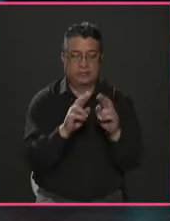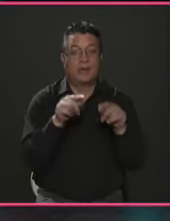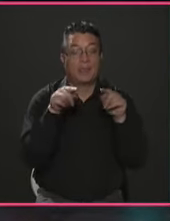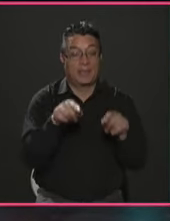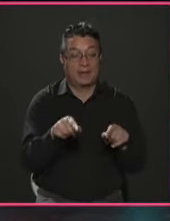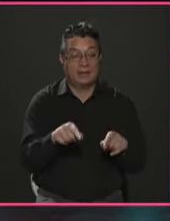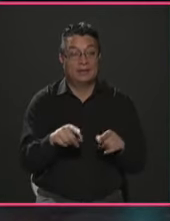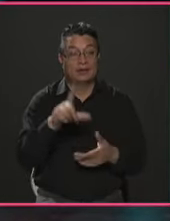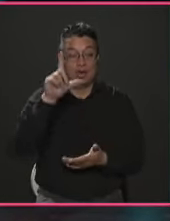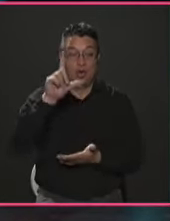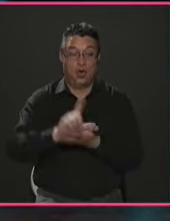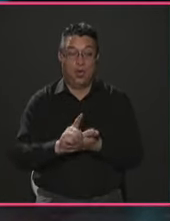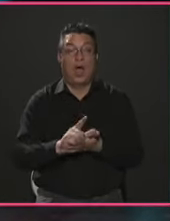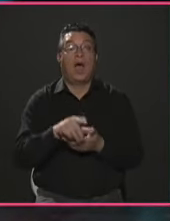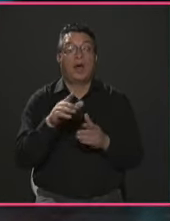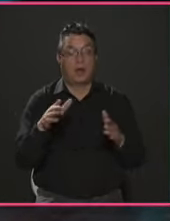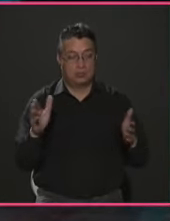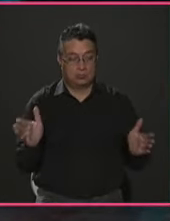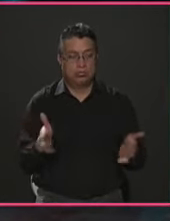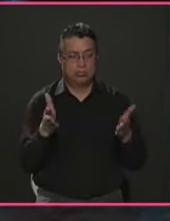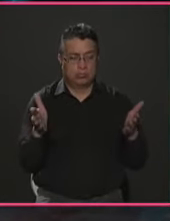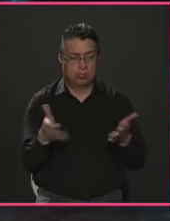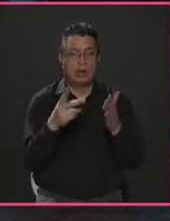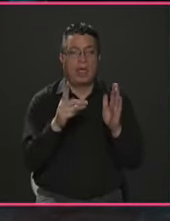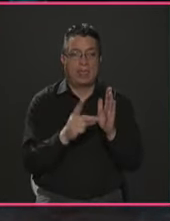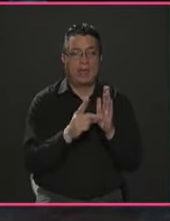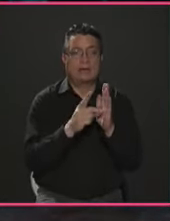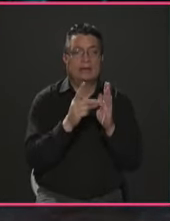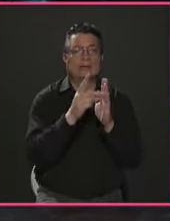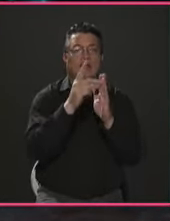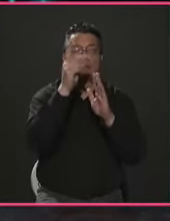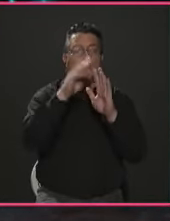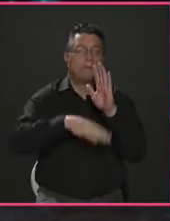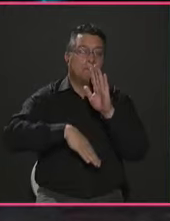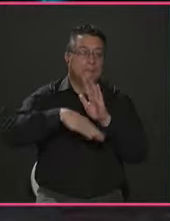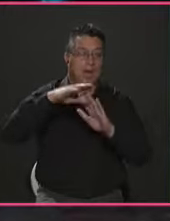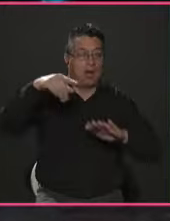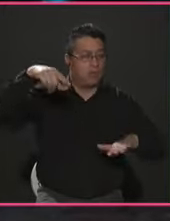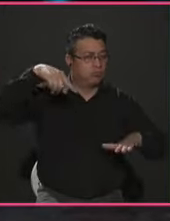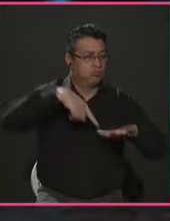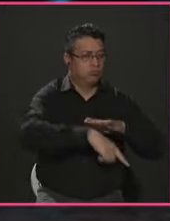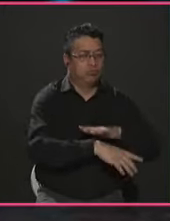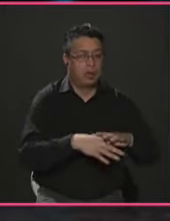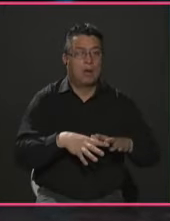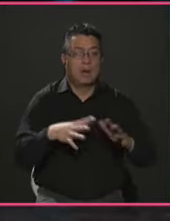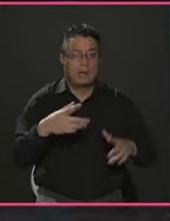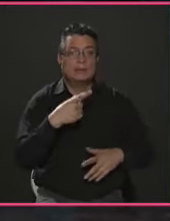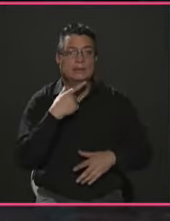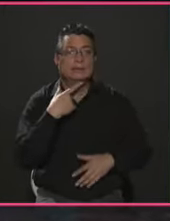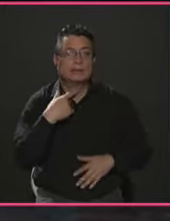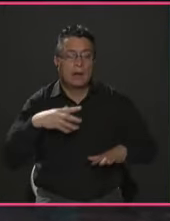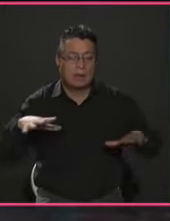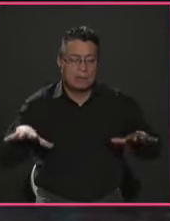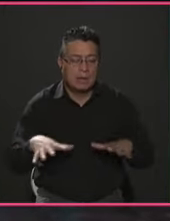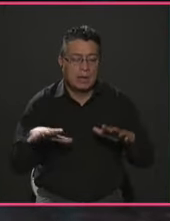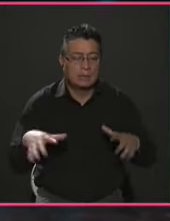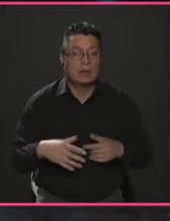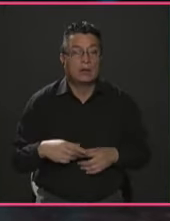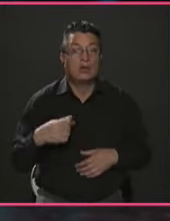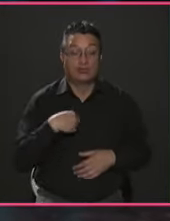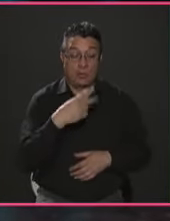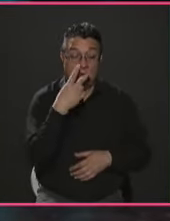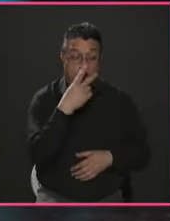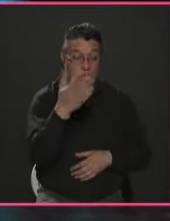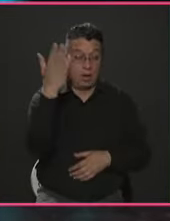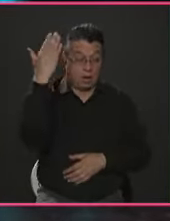instancia que se ha ido desarrollando cada vez con más profundidad y con más ambición a mí me tocó verla